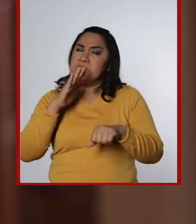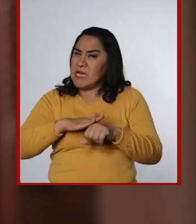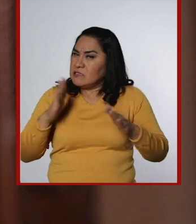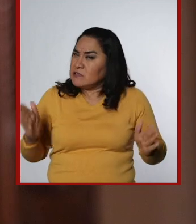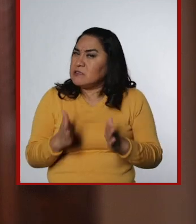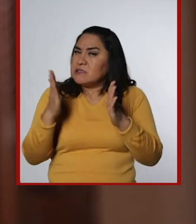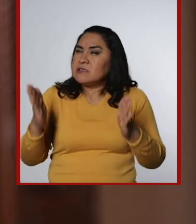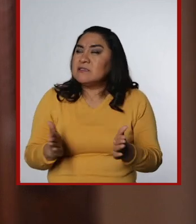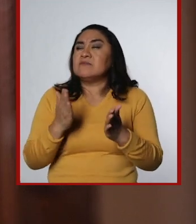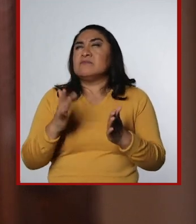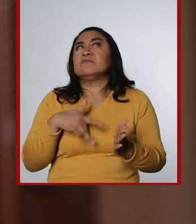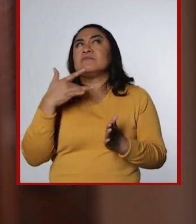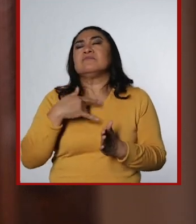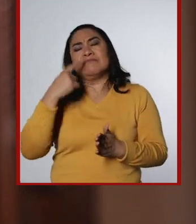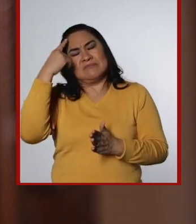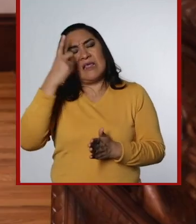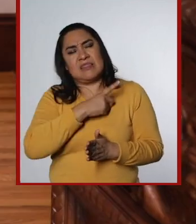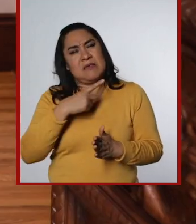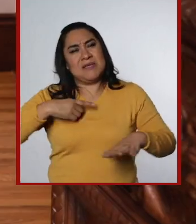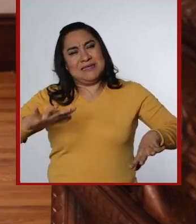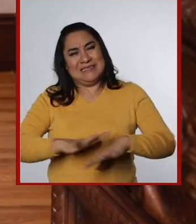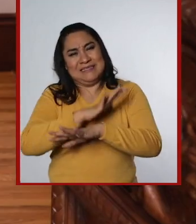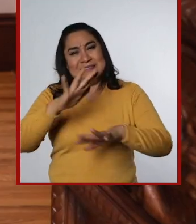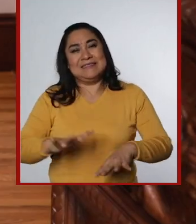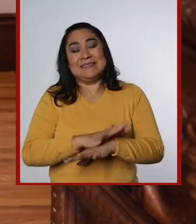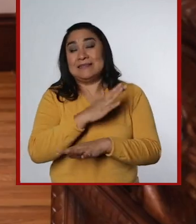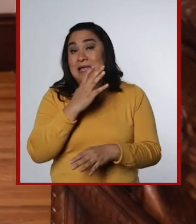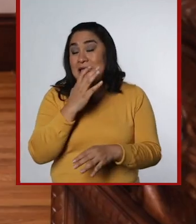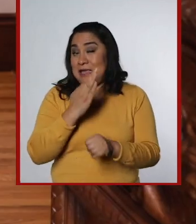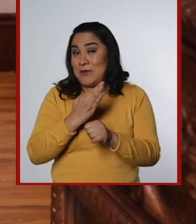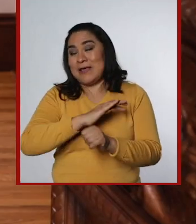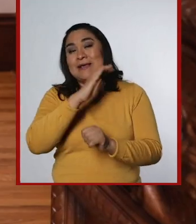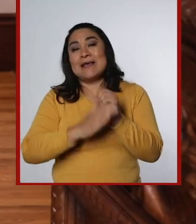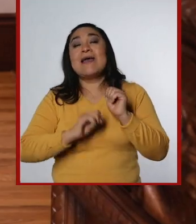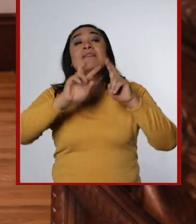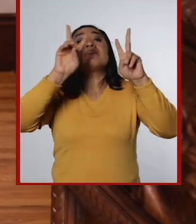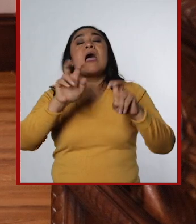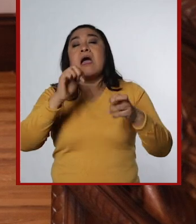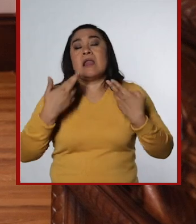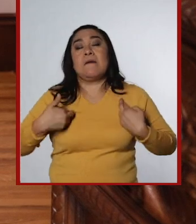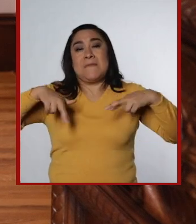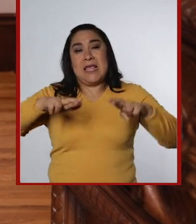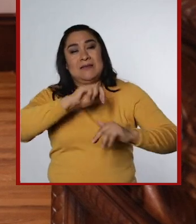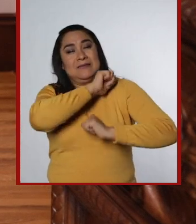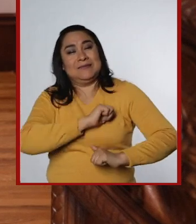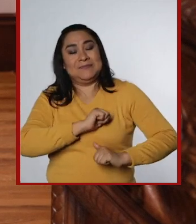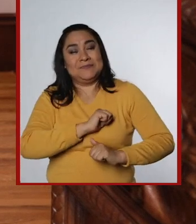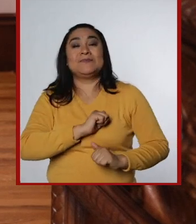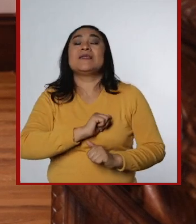que creamos vale la pena cambiar. Hasta aquí llegamos con el tema de nuestros representantes